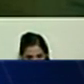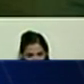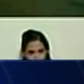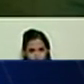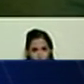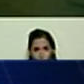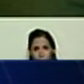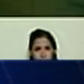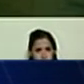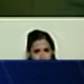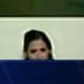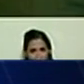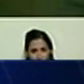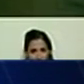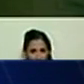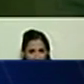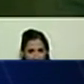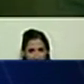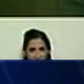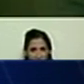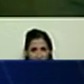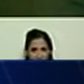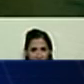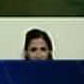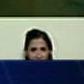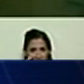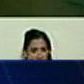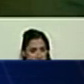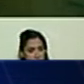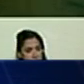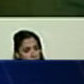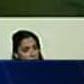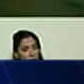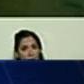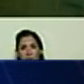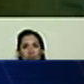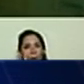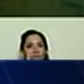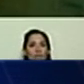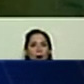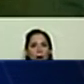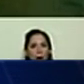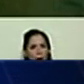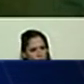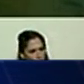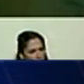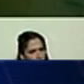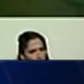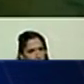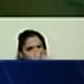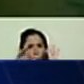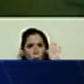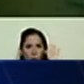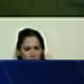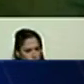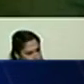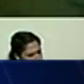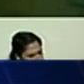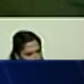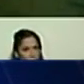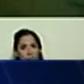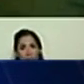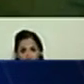ustedes, mirar hacia un lado y no ver nuestro papel constitucional